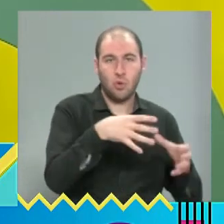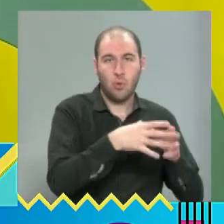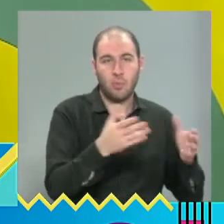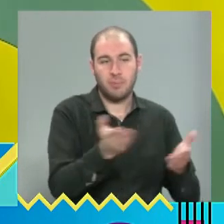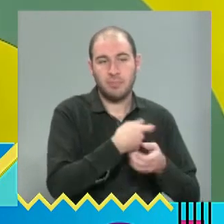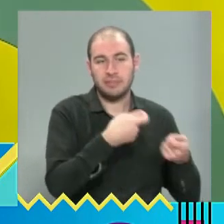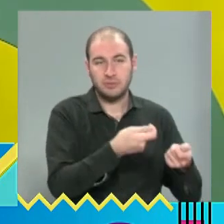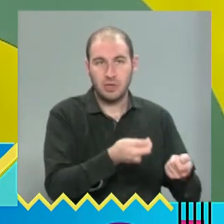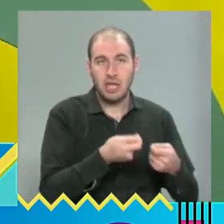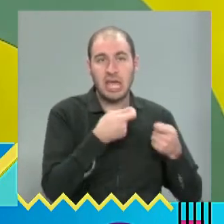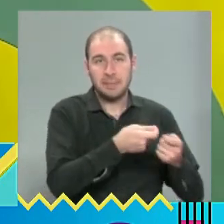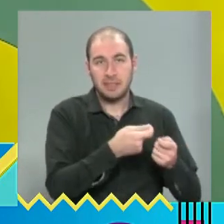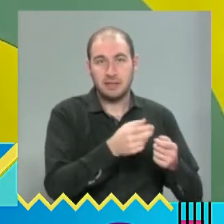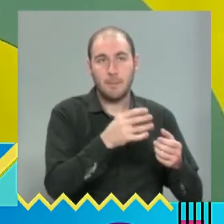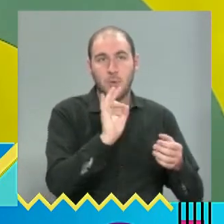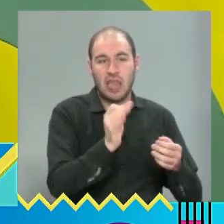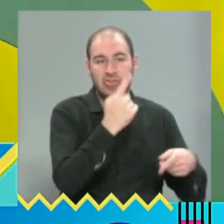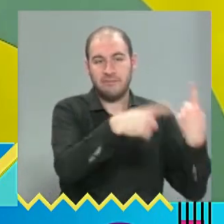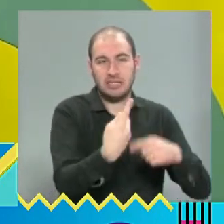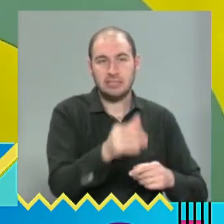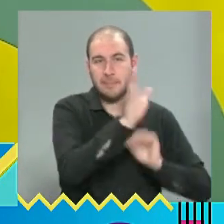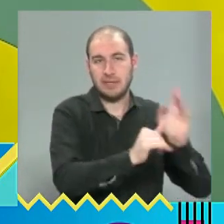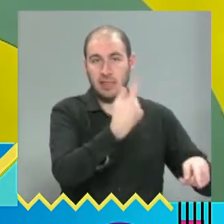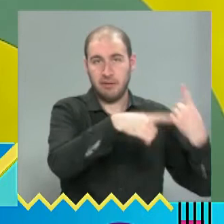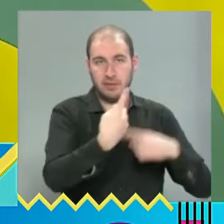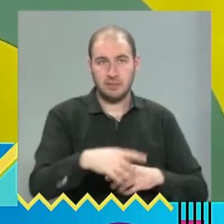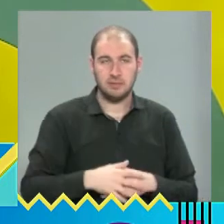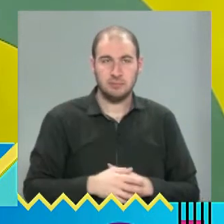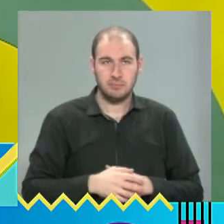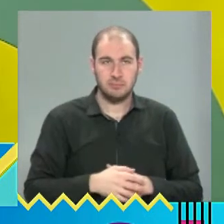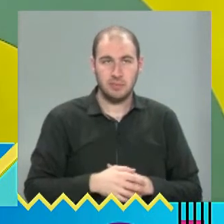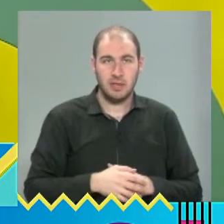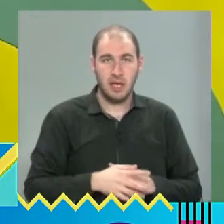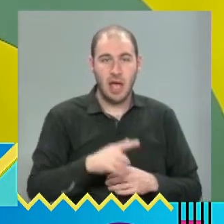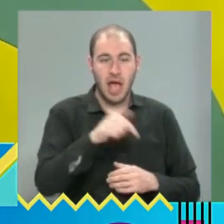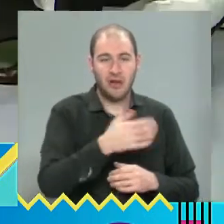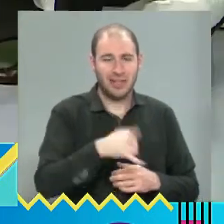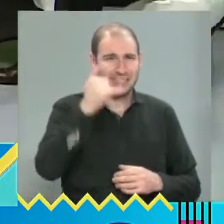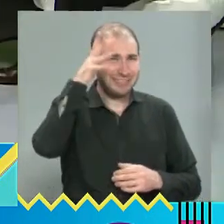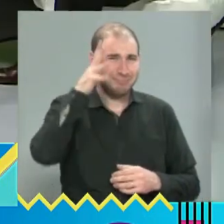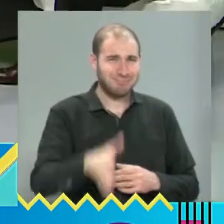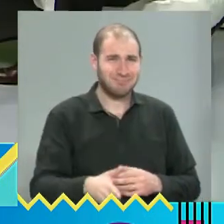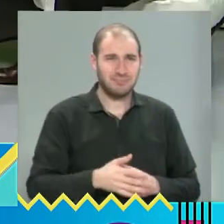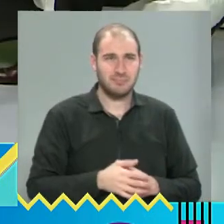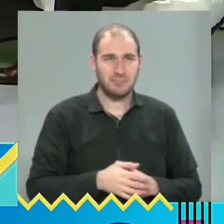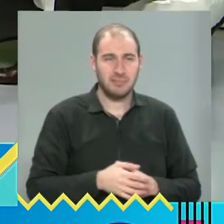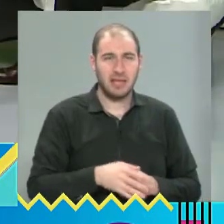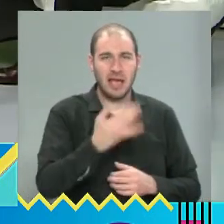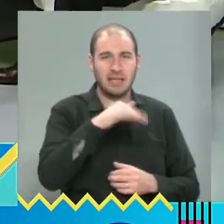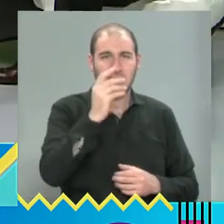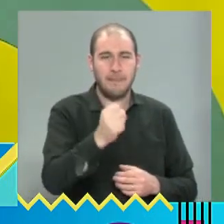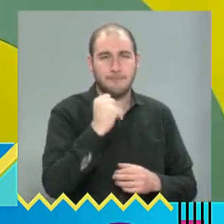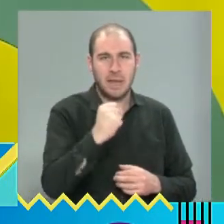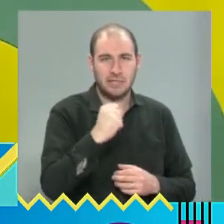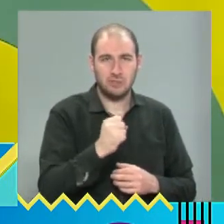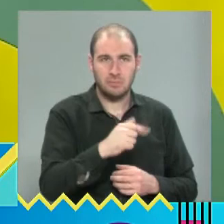comunes de inversión que invierten en distintas monedas, en distintos países. Y ahora hay tasas altísimas de interés en